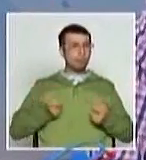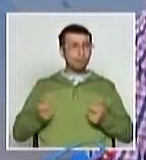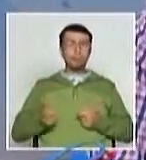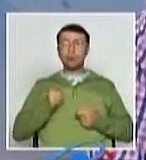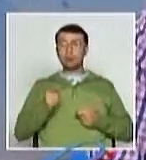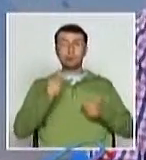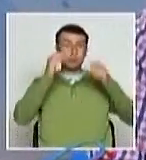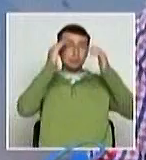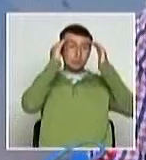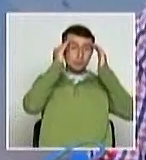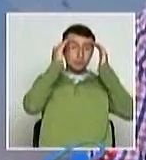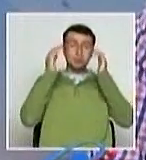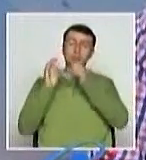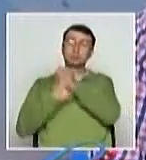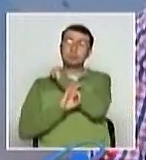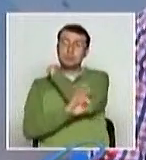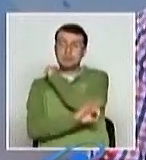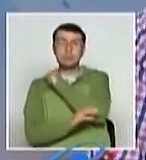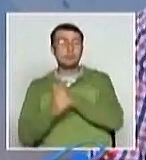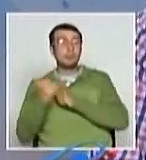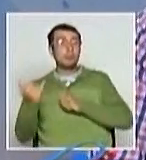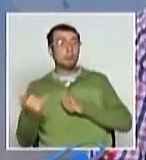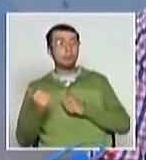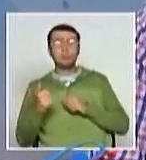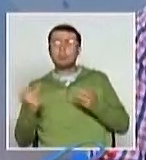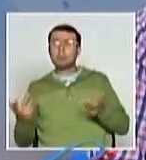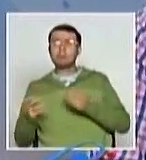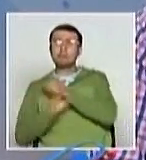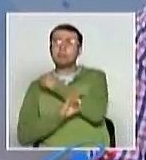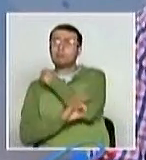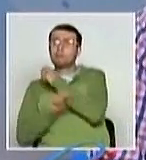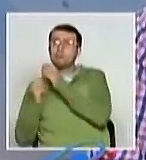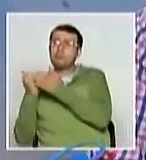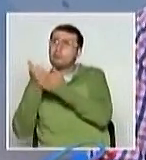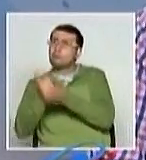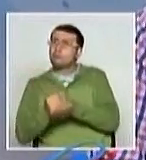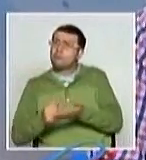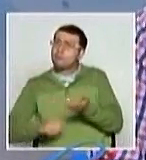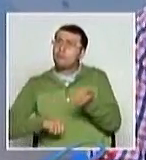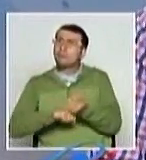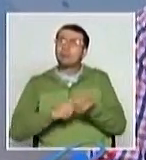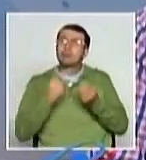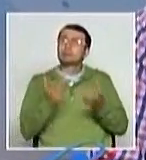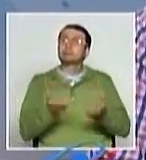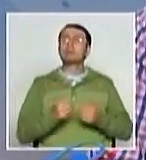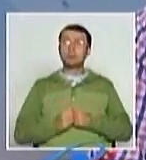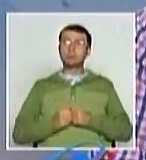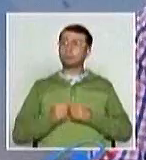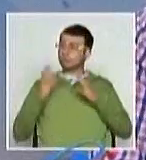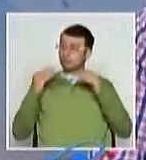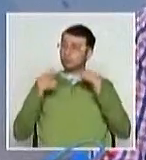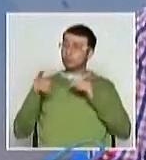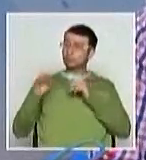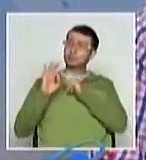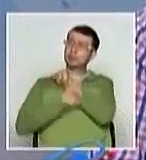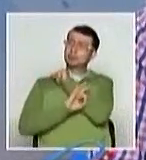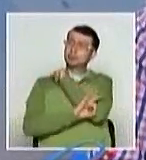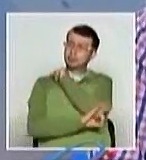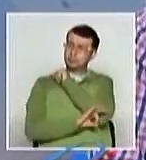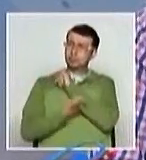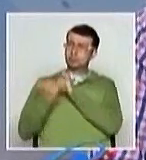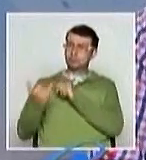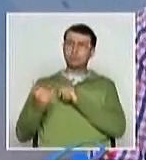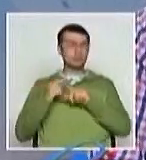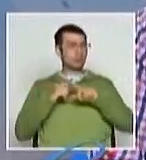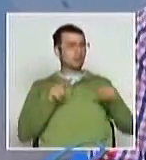psicología hablemos un poco del tema Dr César de la psicología clínica y de Esa diferencia con la